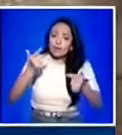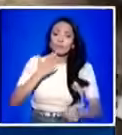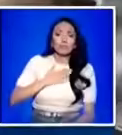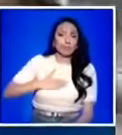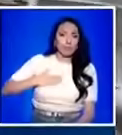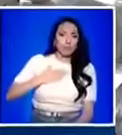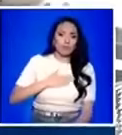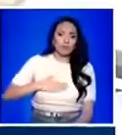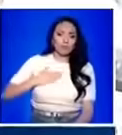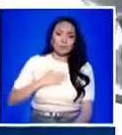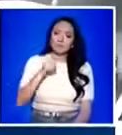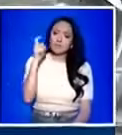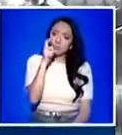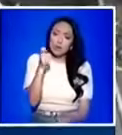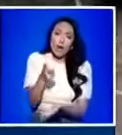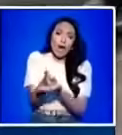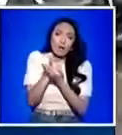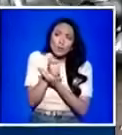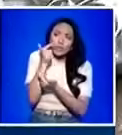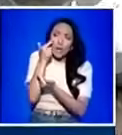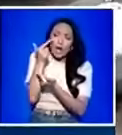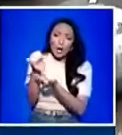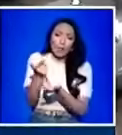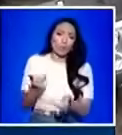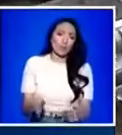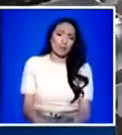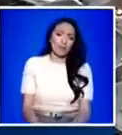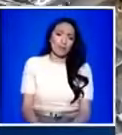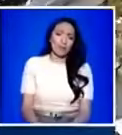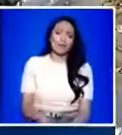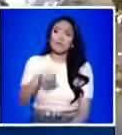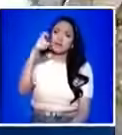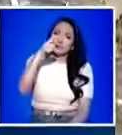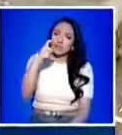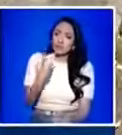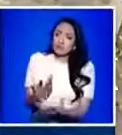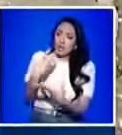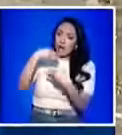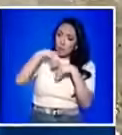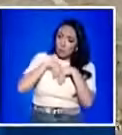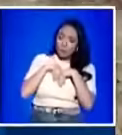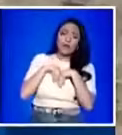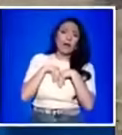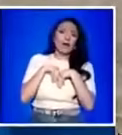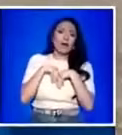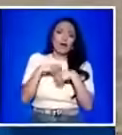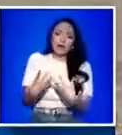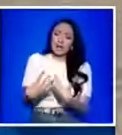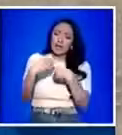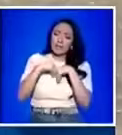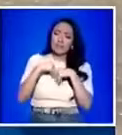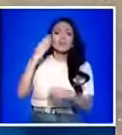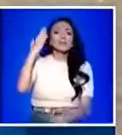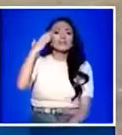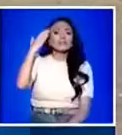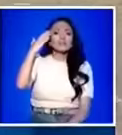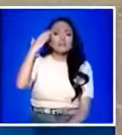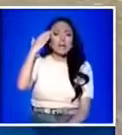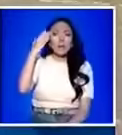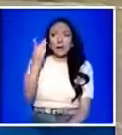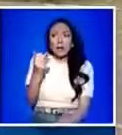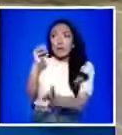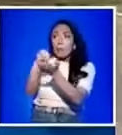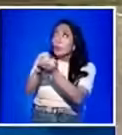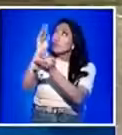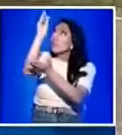vecinas, para que nos ayuden a cuidar, para que se empoderen y también sepan que lo que se instala